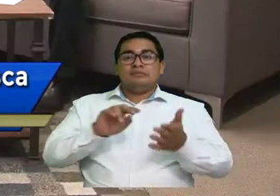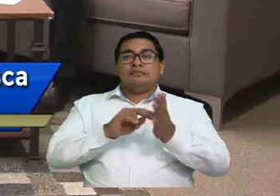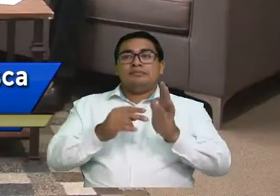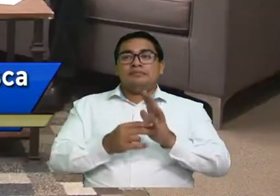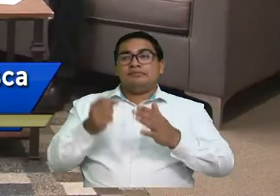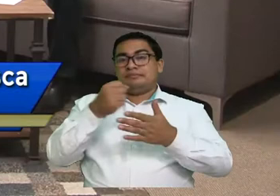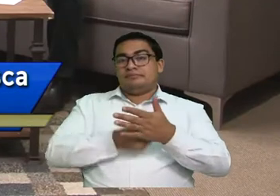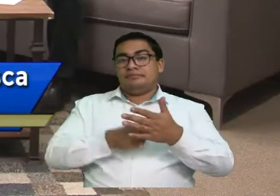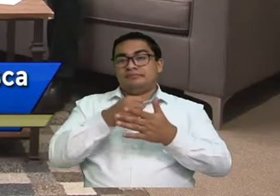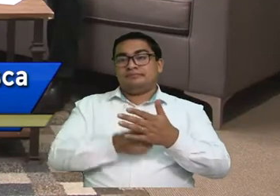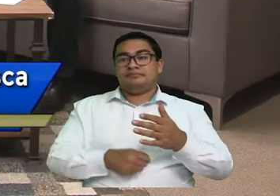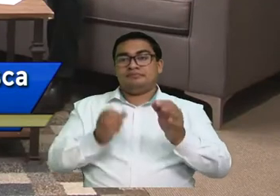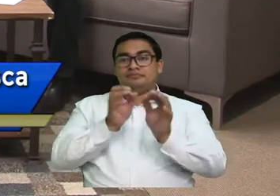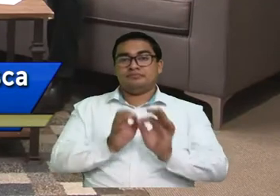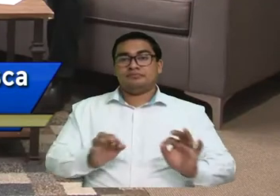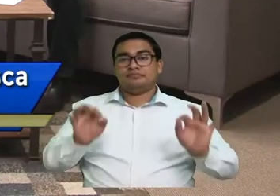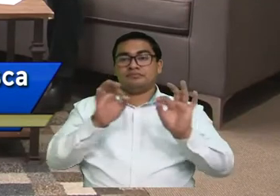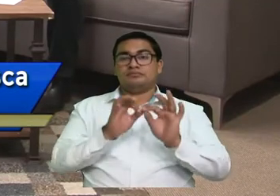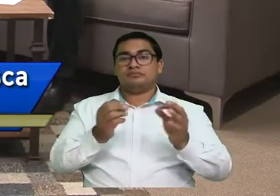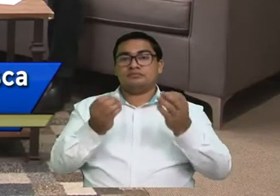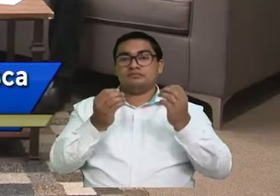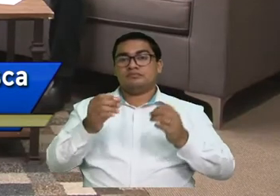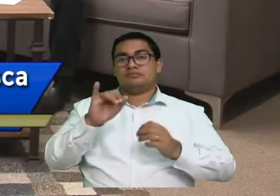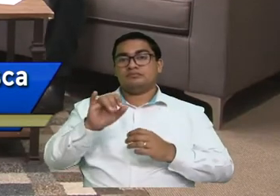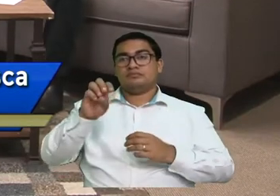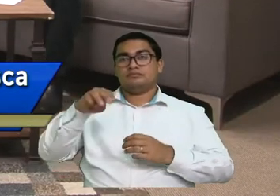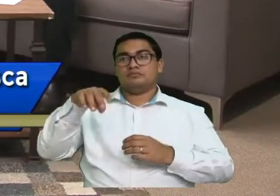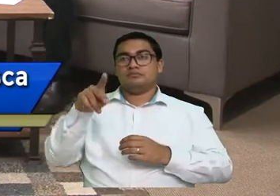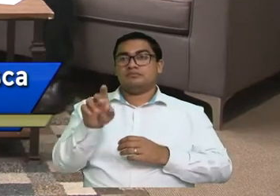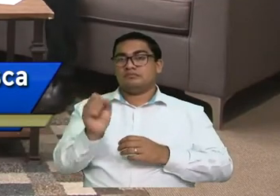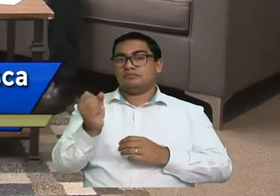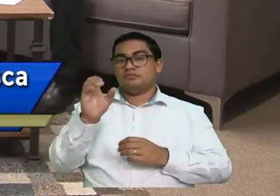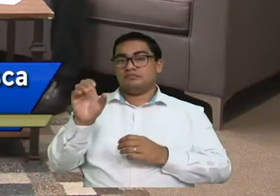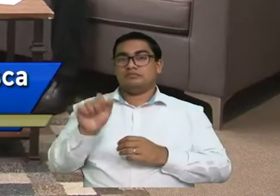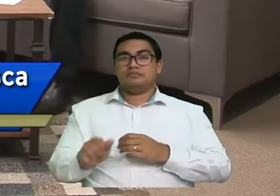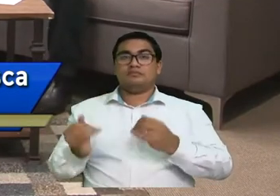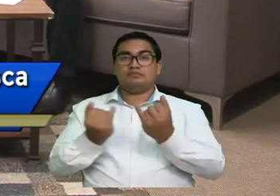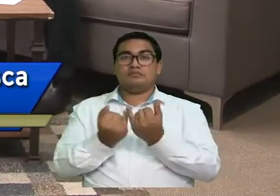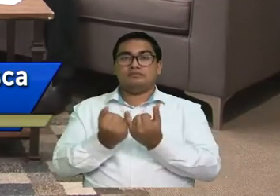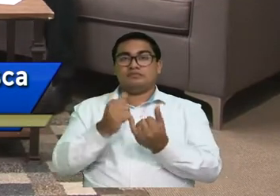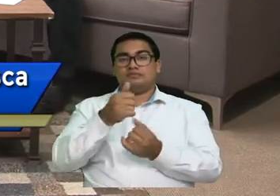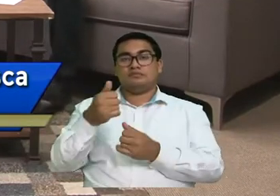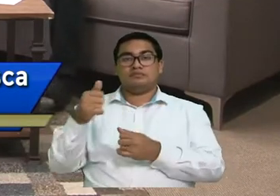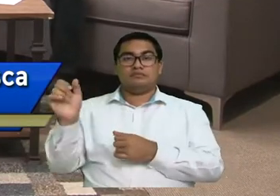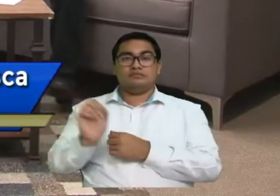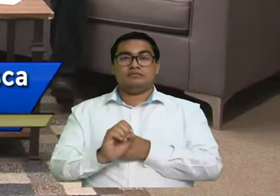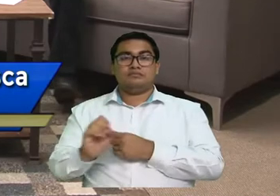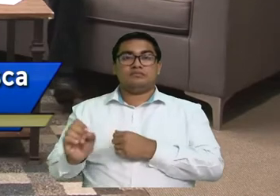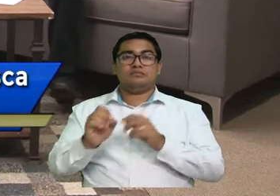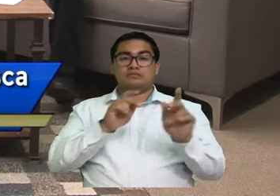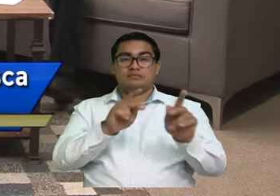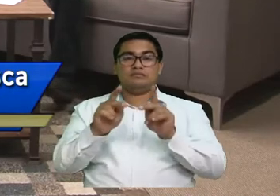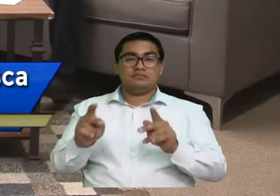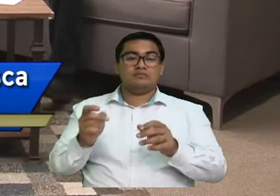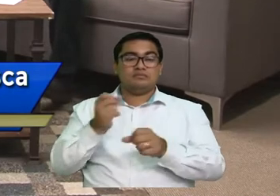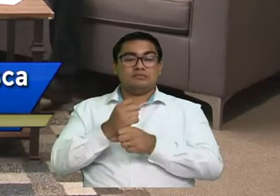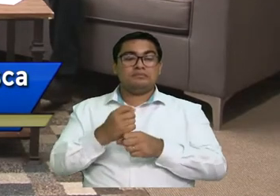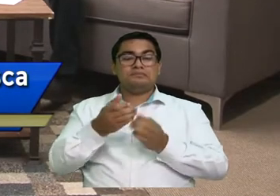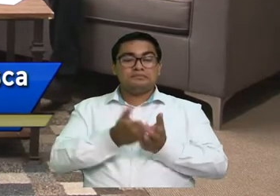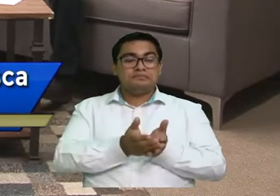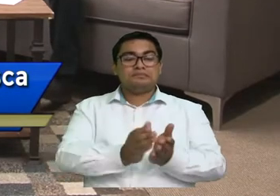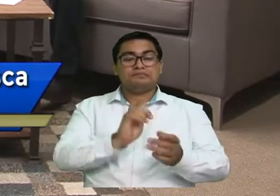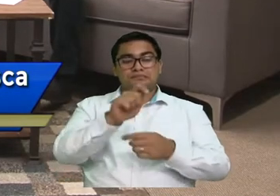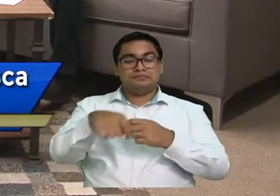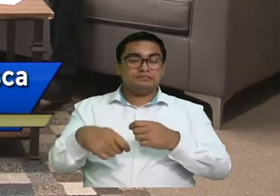bastante importante, tanto del Impesca como dentro de ese 66% que usted mencionaba de pescadores pequeños. Claro. Realizan